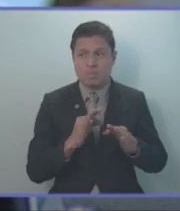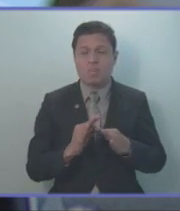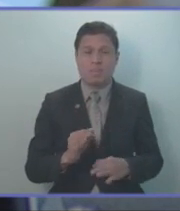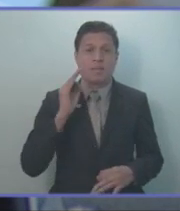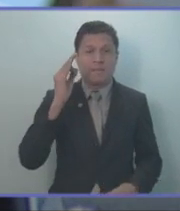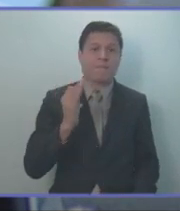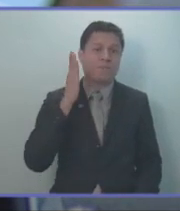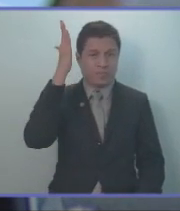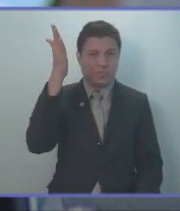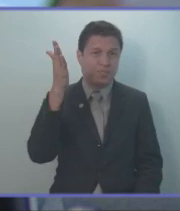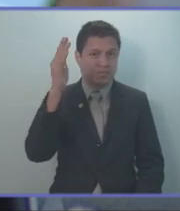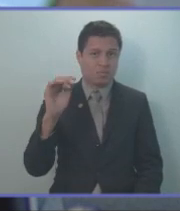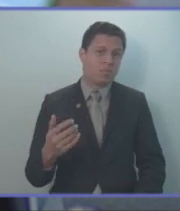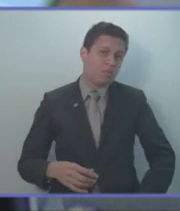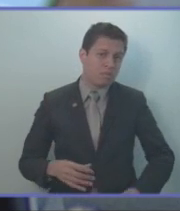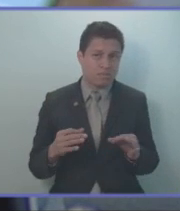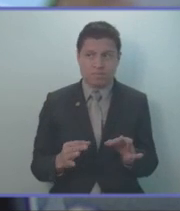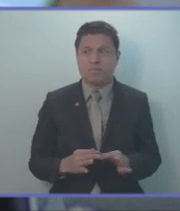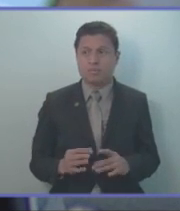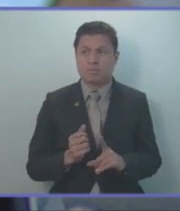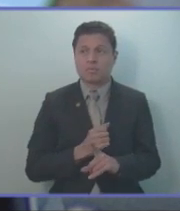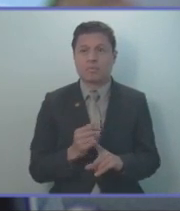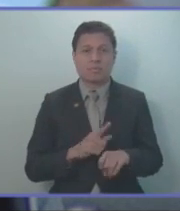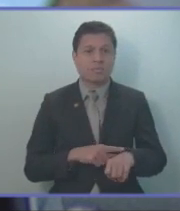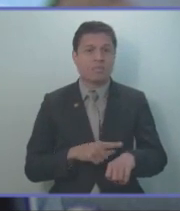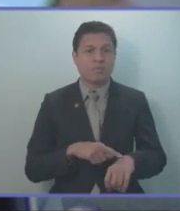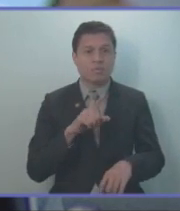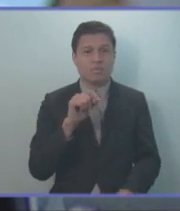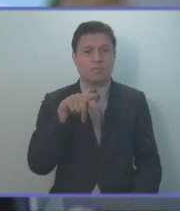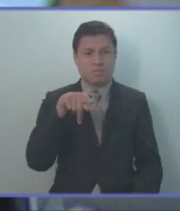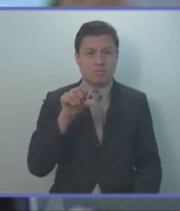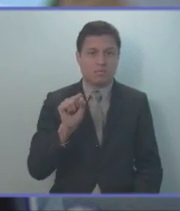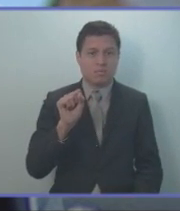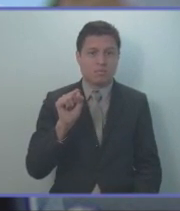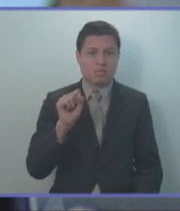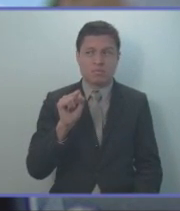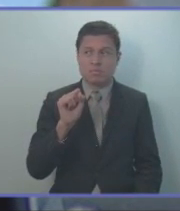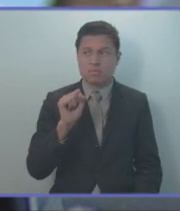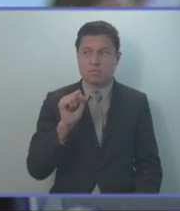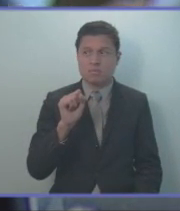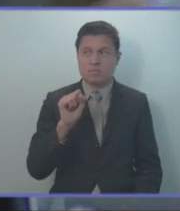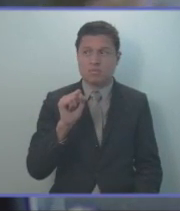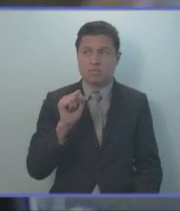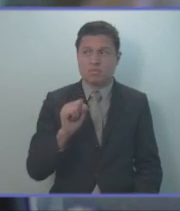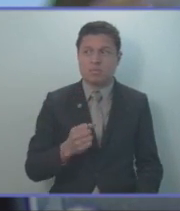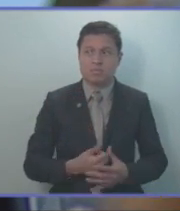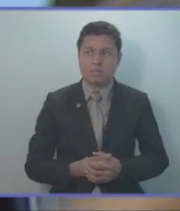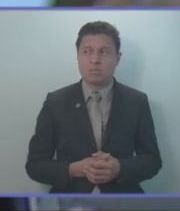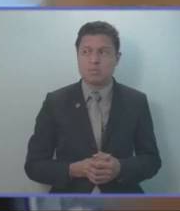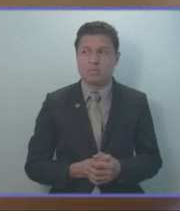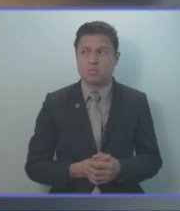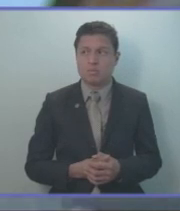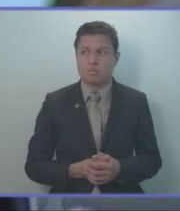por la cancelación del estatus de protección temporal TPS en los Estados Unidos de